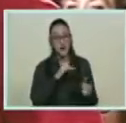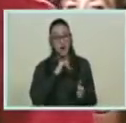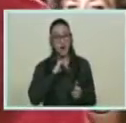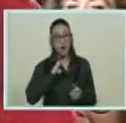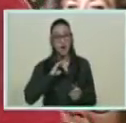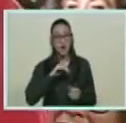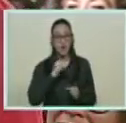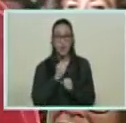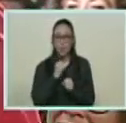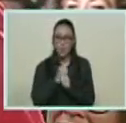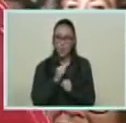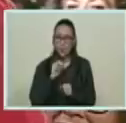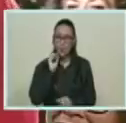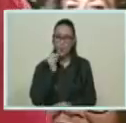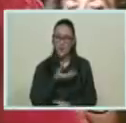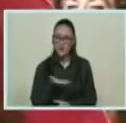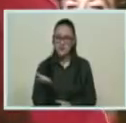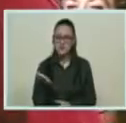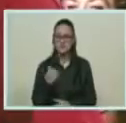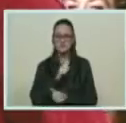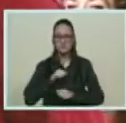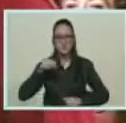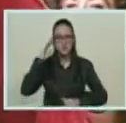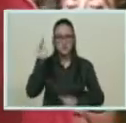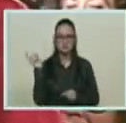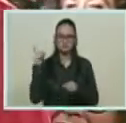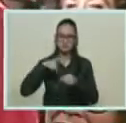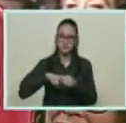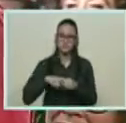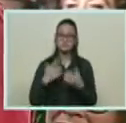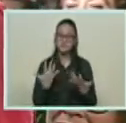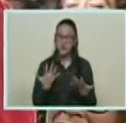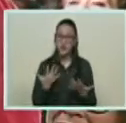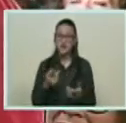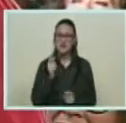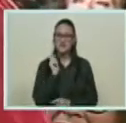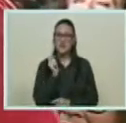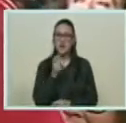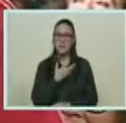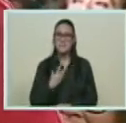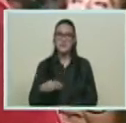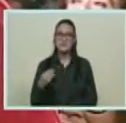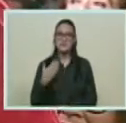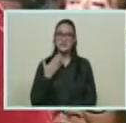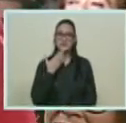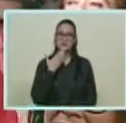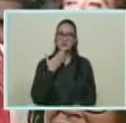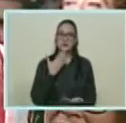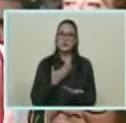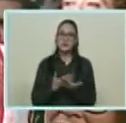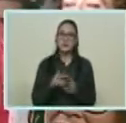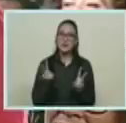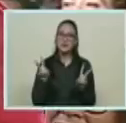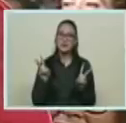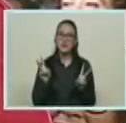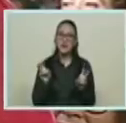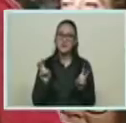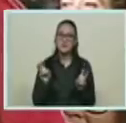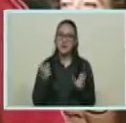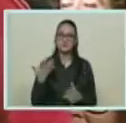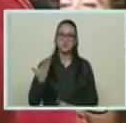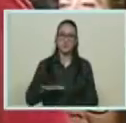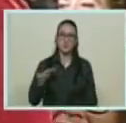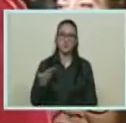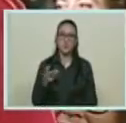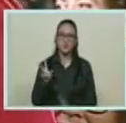la Armada Venezolana. Decir, presidente, que una de estas tareas tiene que ver con, digamos que es un elemento muy